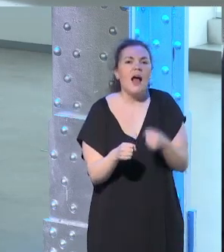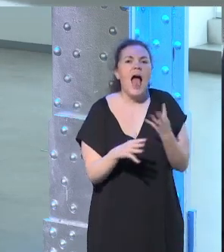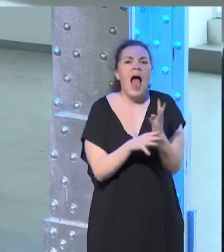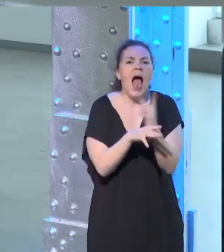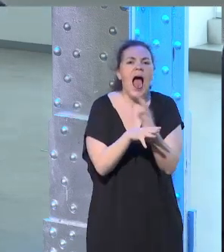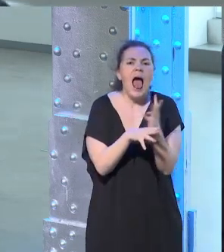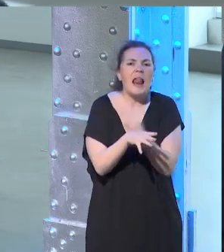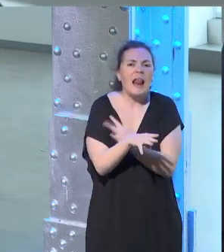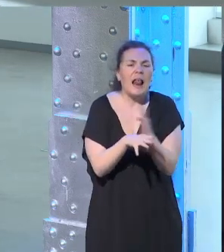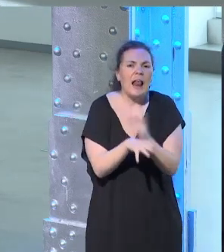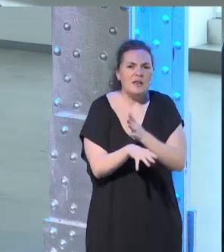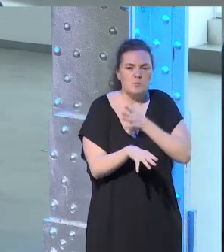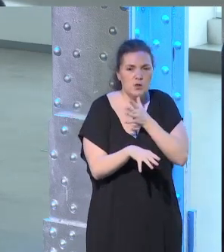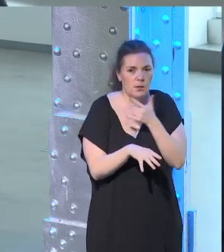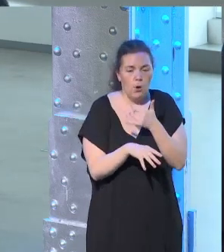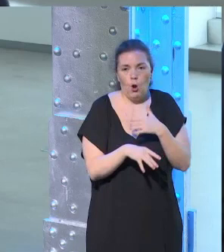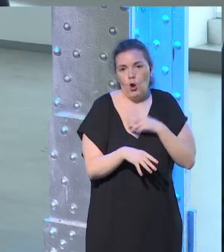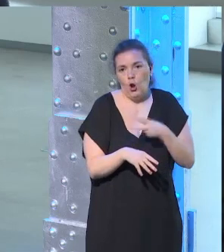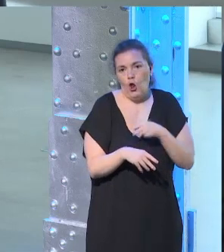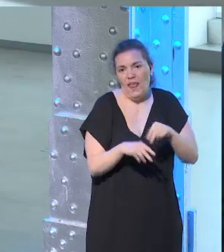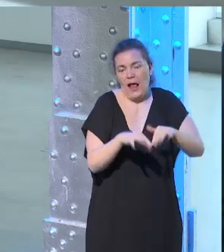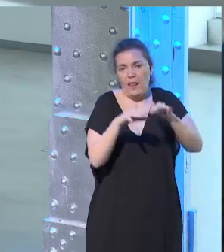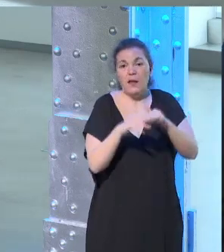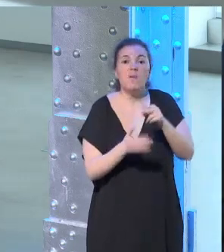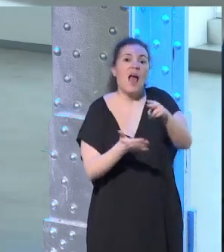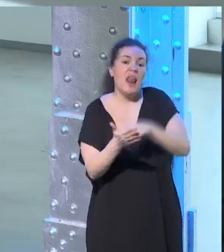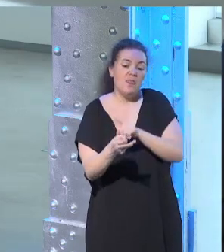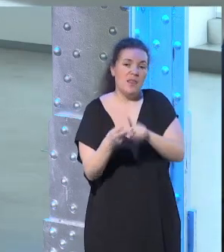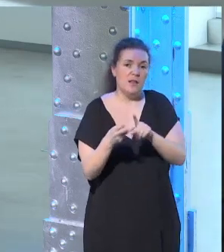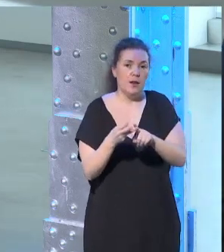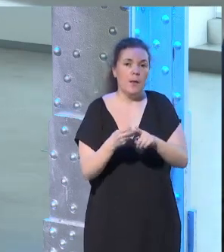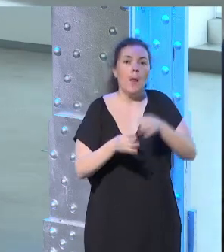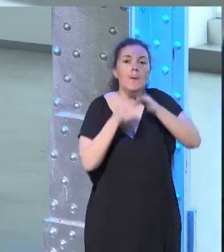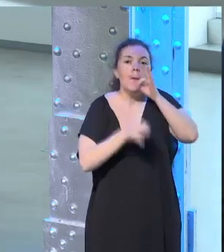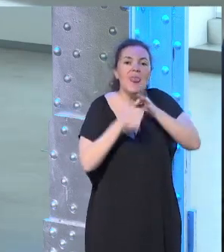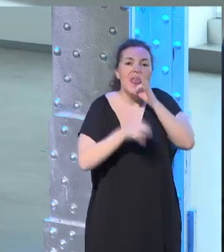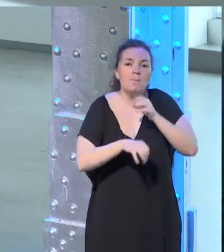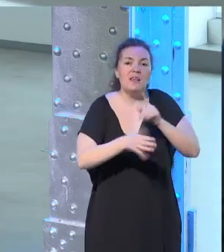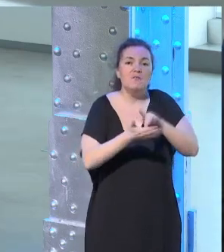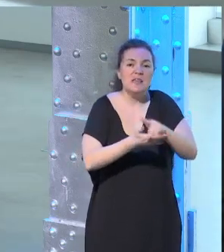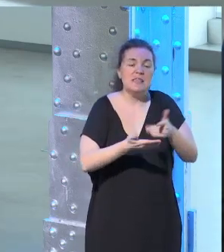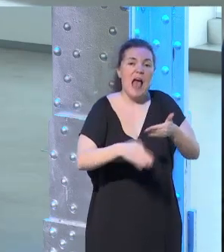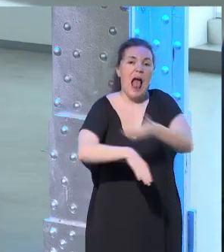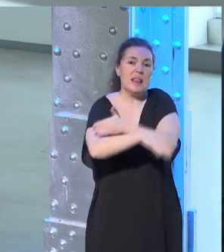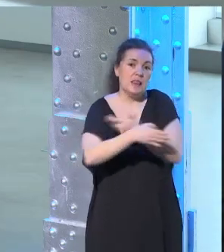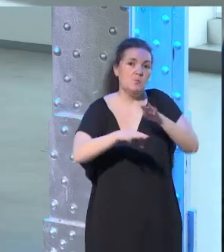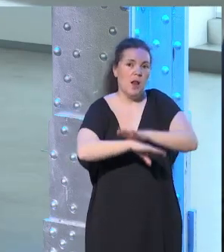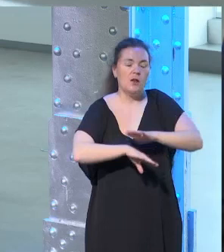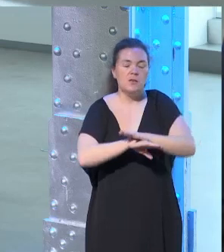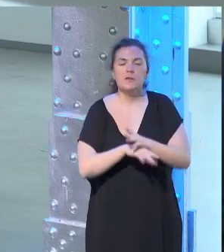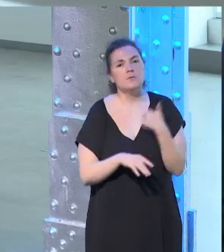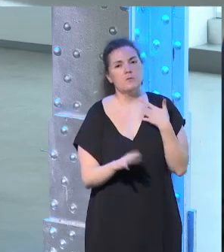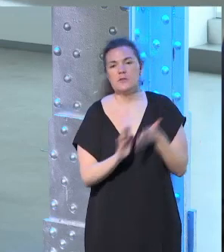algas porque impiden que puedan en Galicia. Tercero, se adelanta la vendimia de Ribera del Duero por la noche. Es decir, tenemos